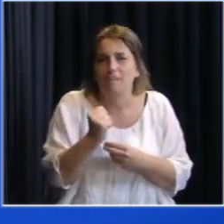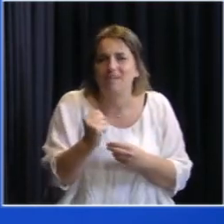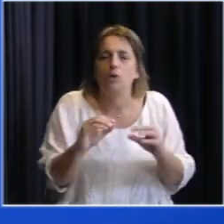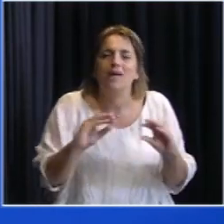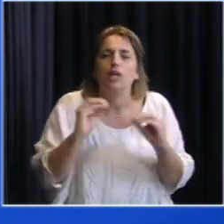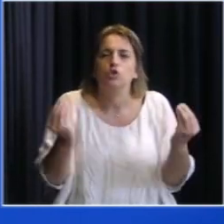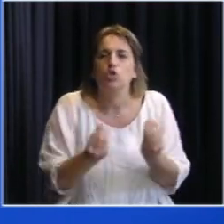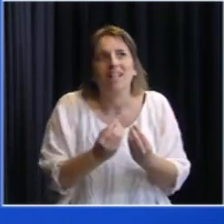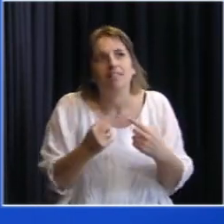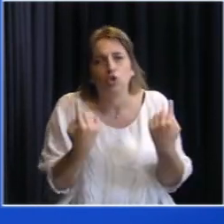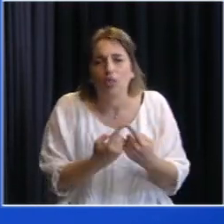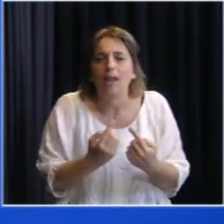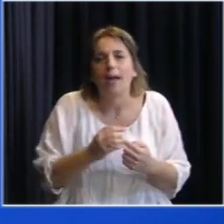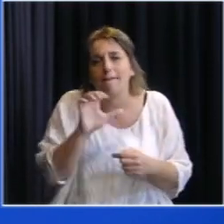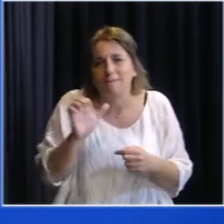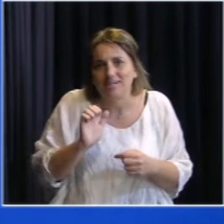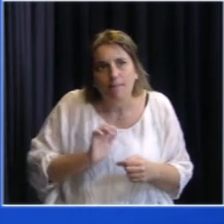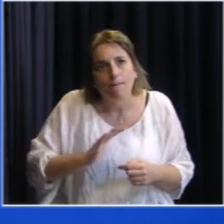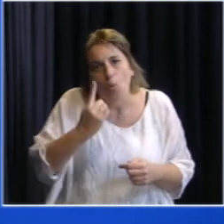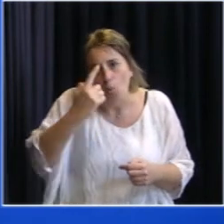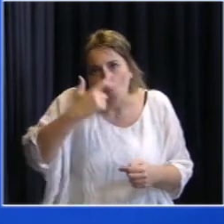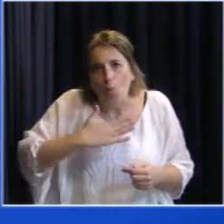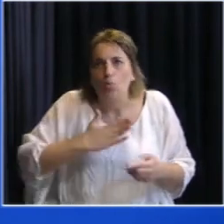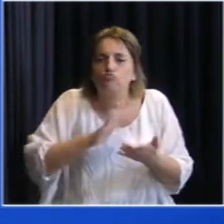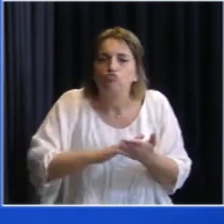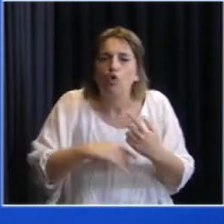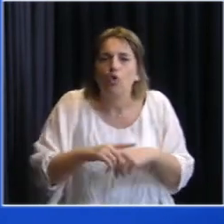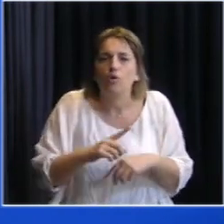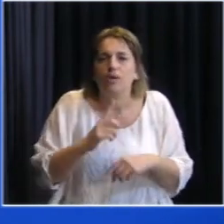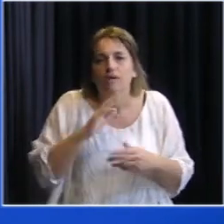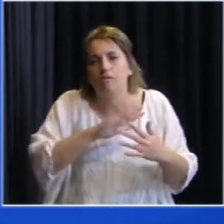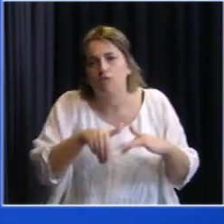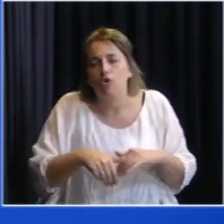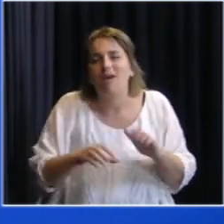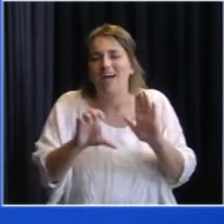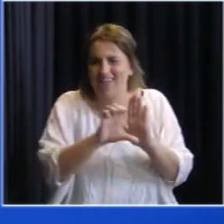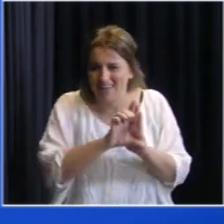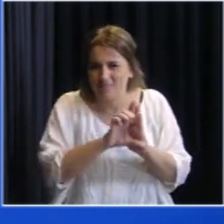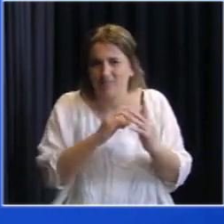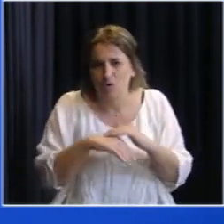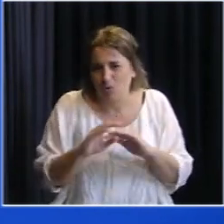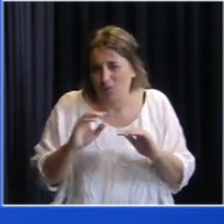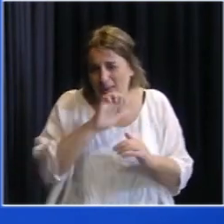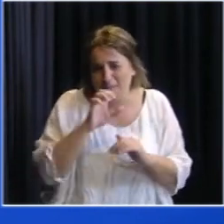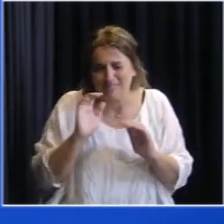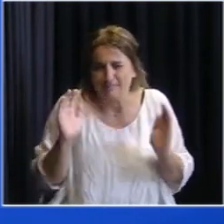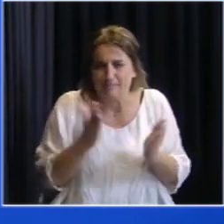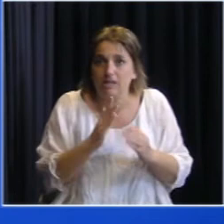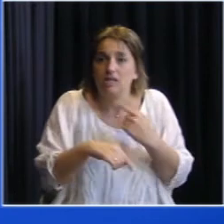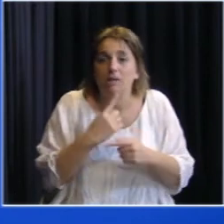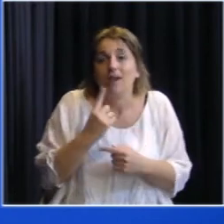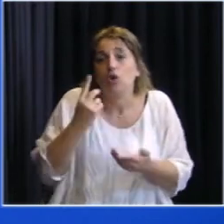totalidad de las unipersonales para los que están bajo el régimen de que es lo que se llama literales de las empresas más pequeñas pero también para los monotributistas